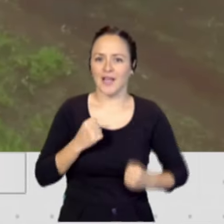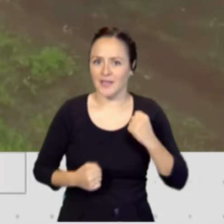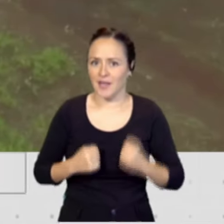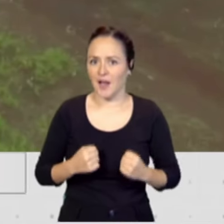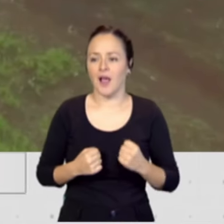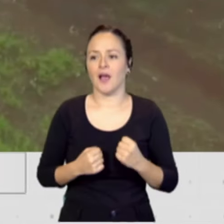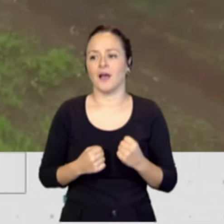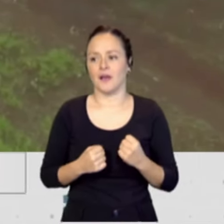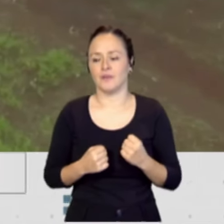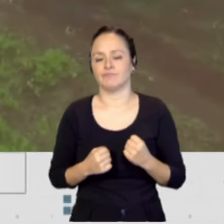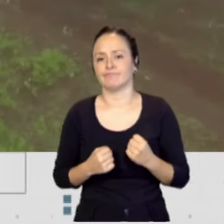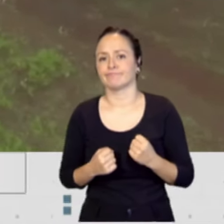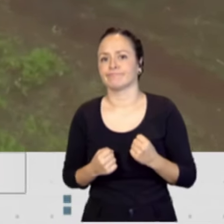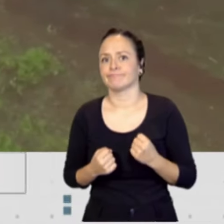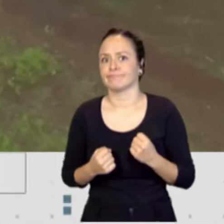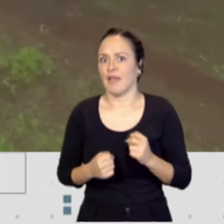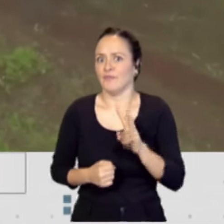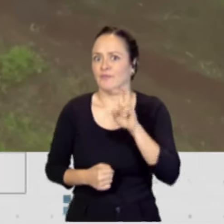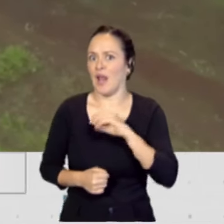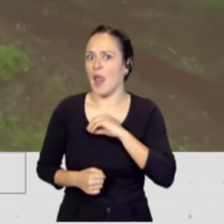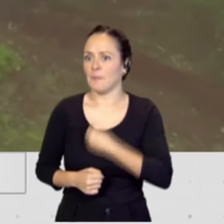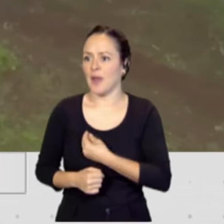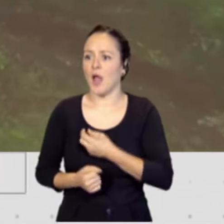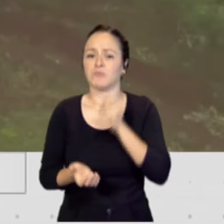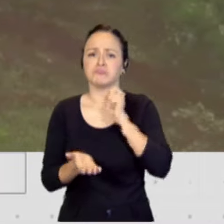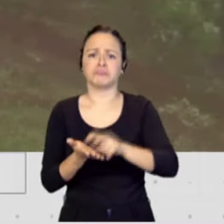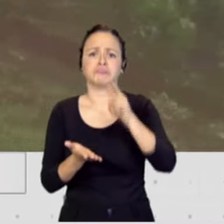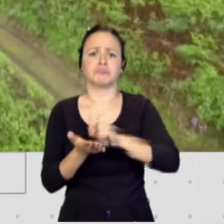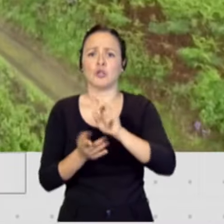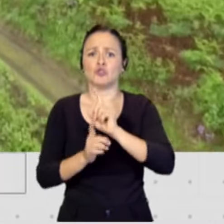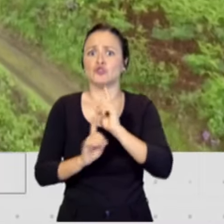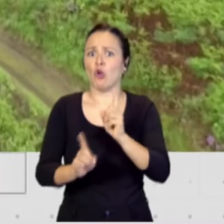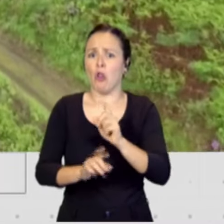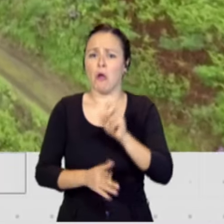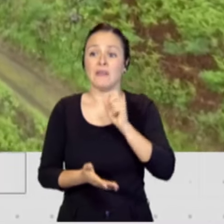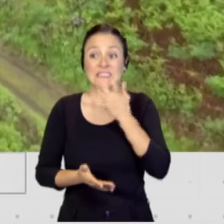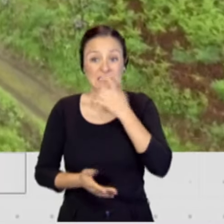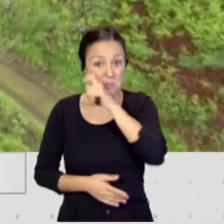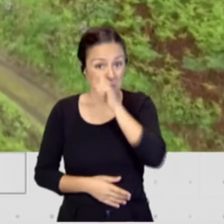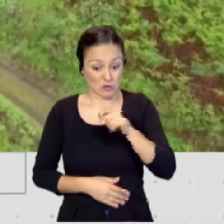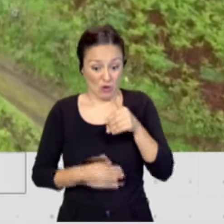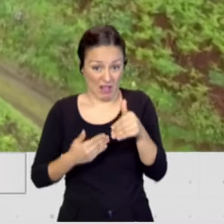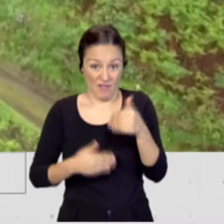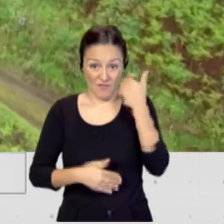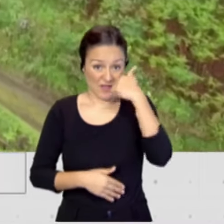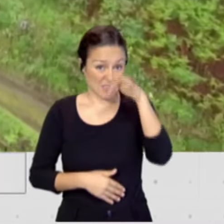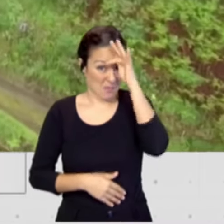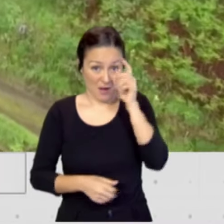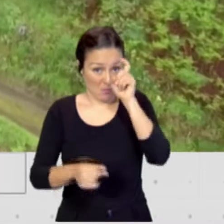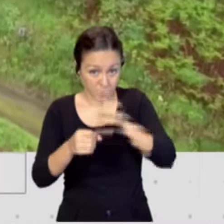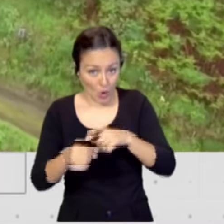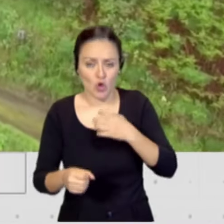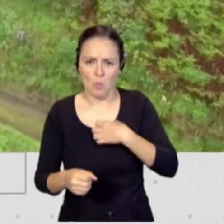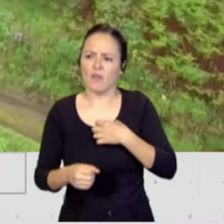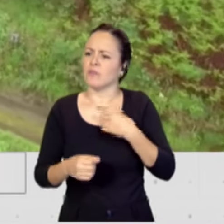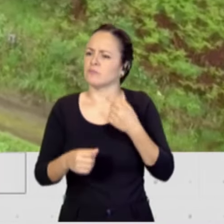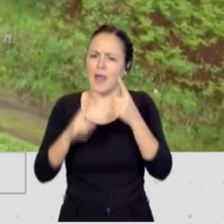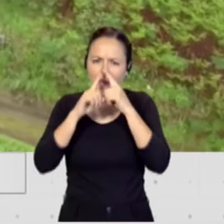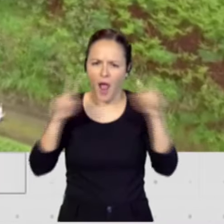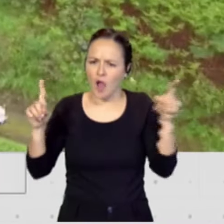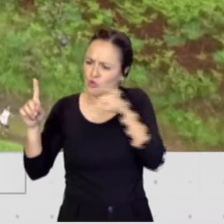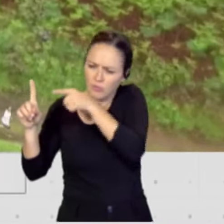Eh vale la pena hacerla caminando yo les invito a las personas que no pueden correr este fin de semana que se aceren cualquier otro a lo largo de todo el